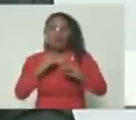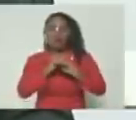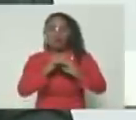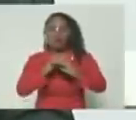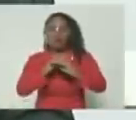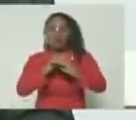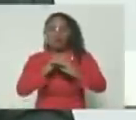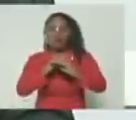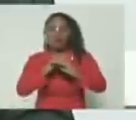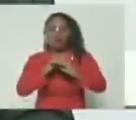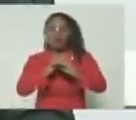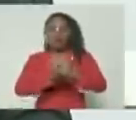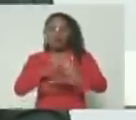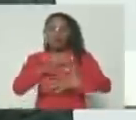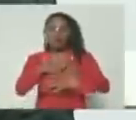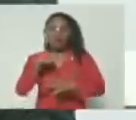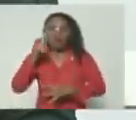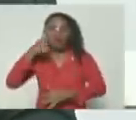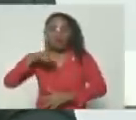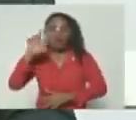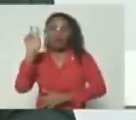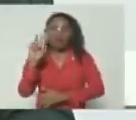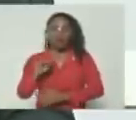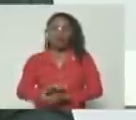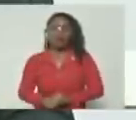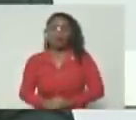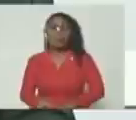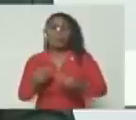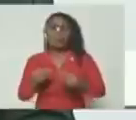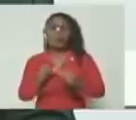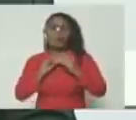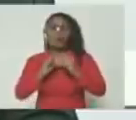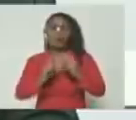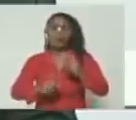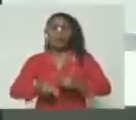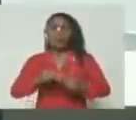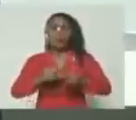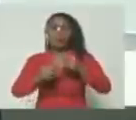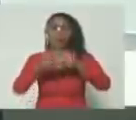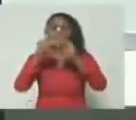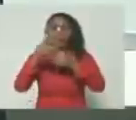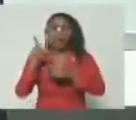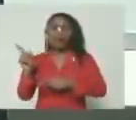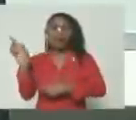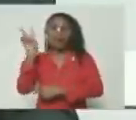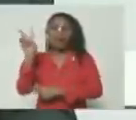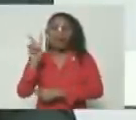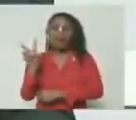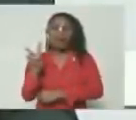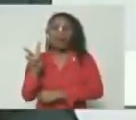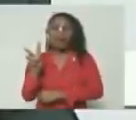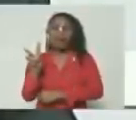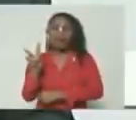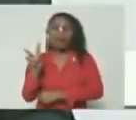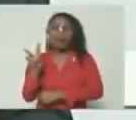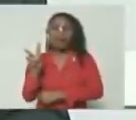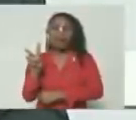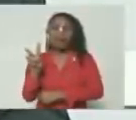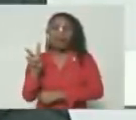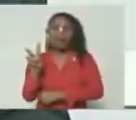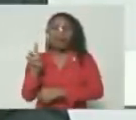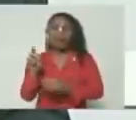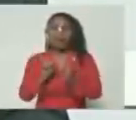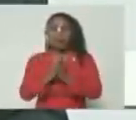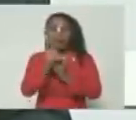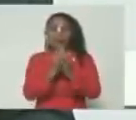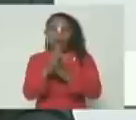estado pueblo venezolano para que sigamos construyendo esa Venezuela emprendedora,